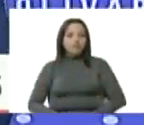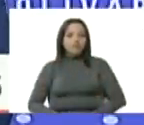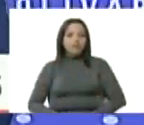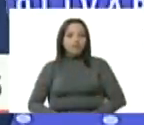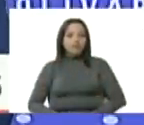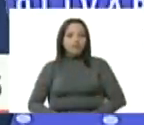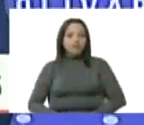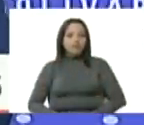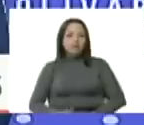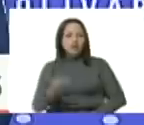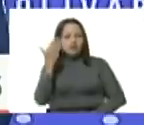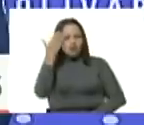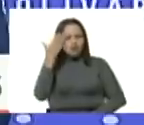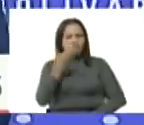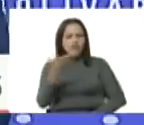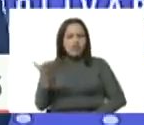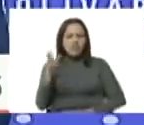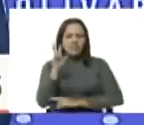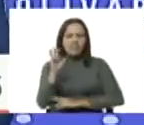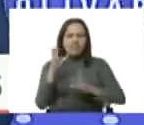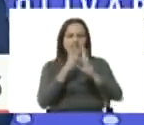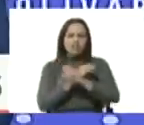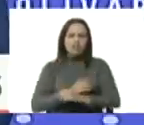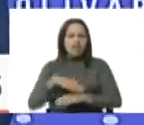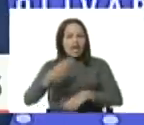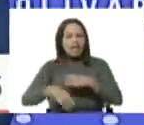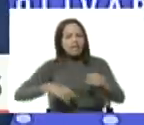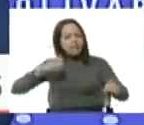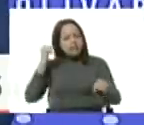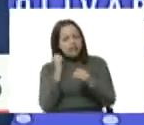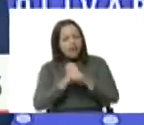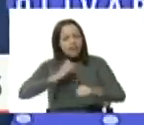Yo sé que ustedes viernes en la noche lo que hacen es trabajar.